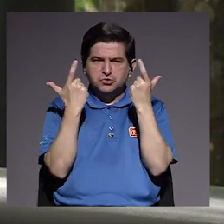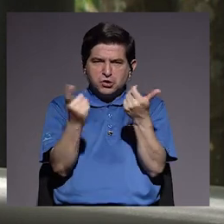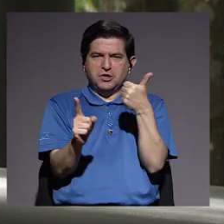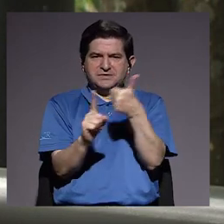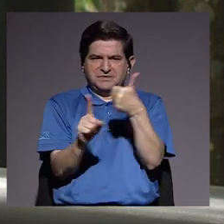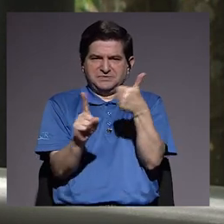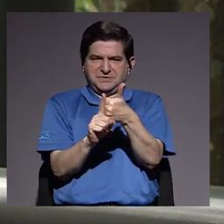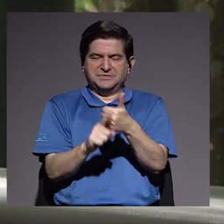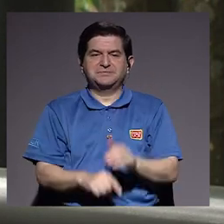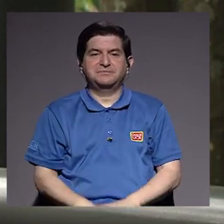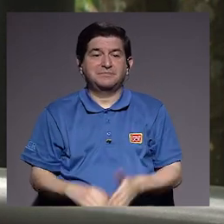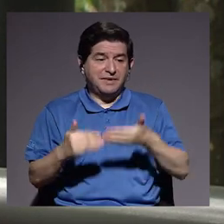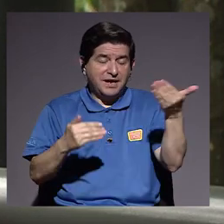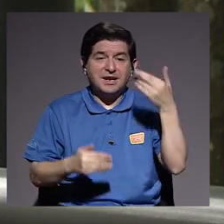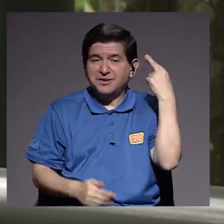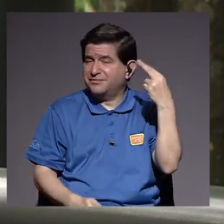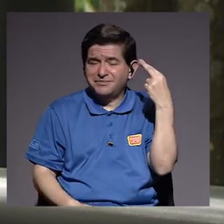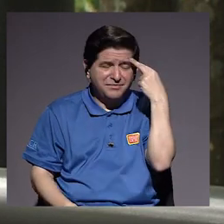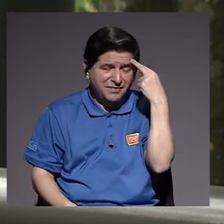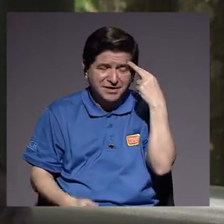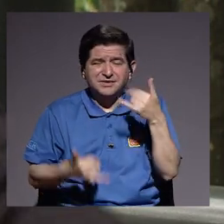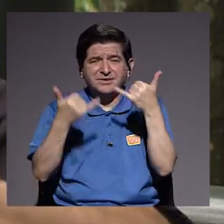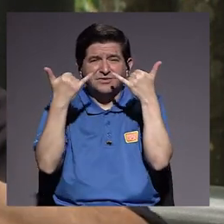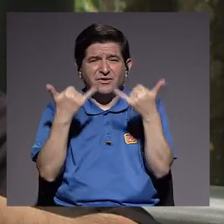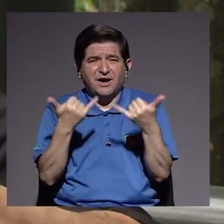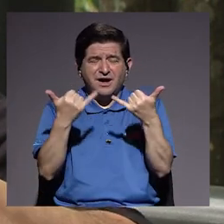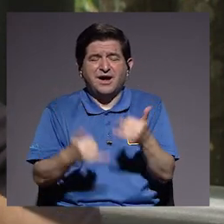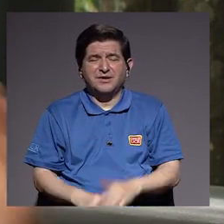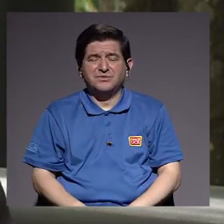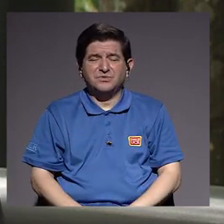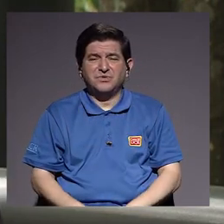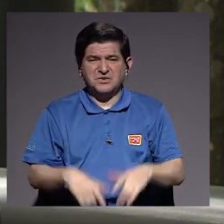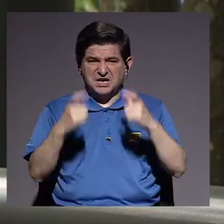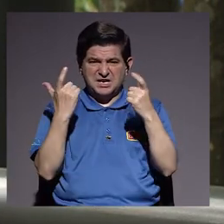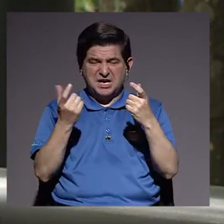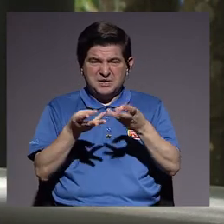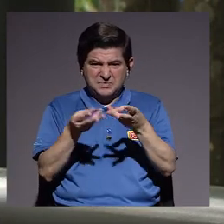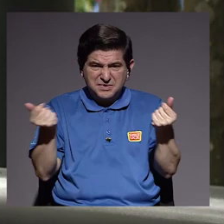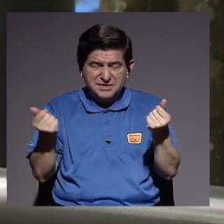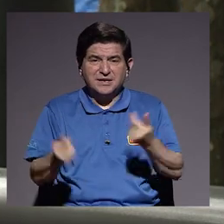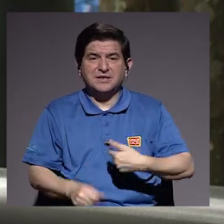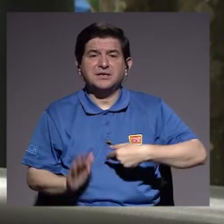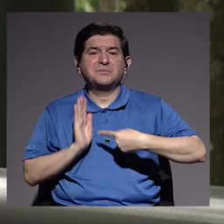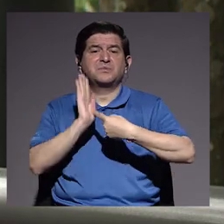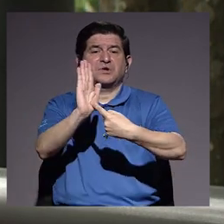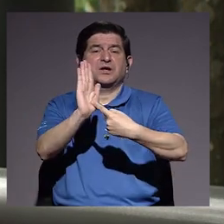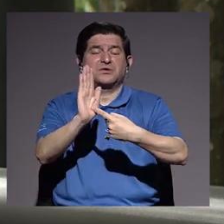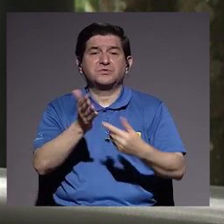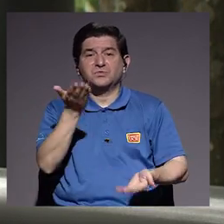en, la que hemos, en las que hemos caído en este capitalismo que de repente se nos presenta distópico, ¿verdad? Uh-huh.